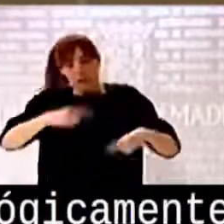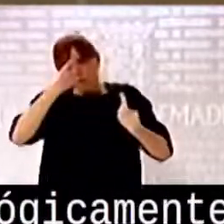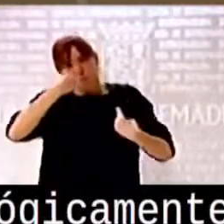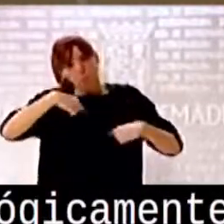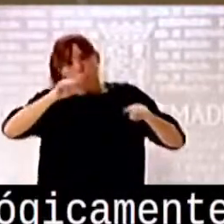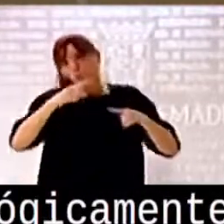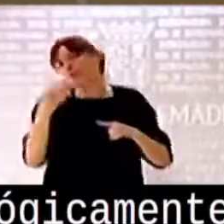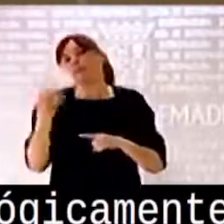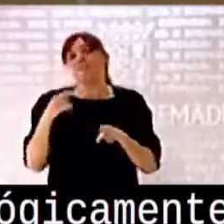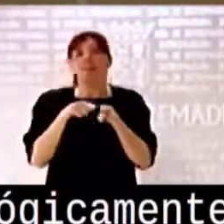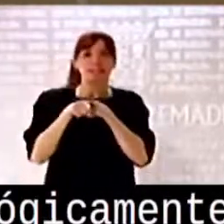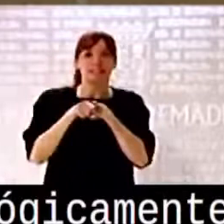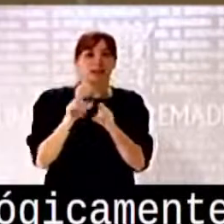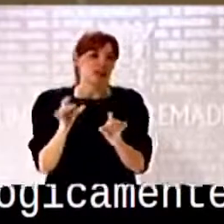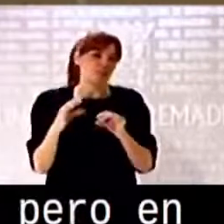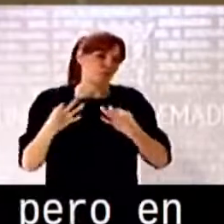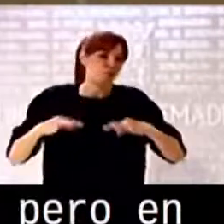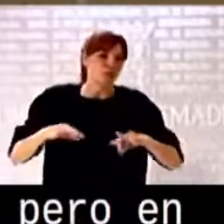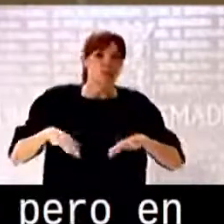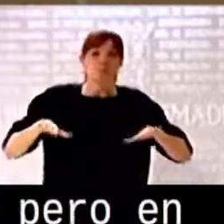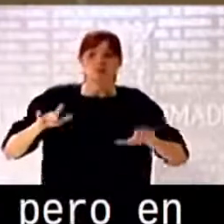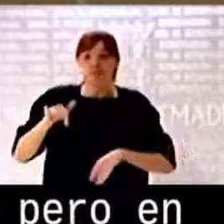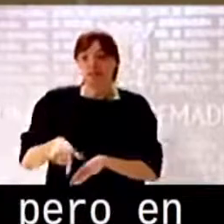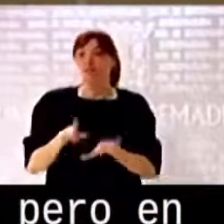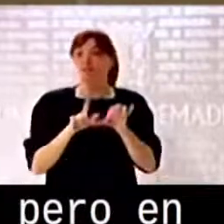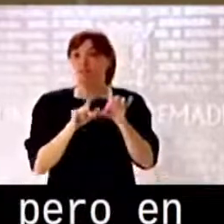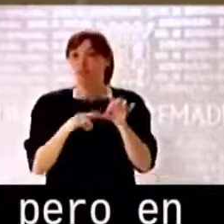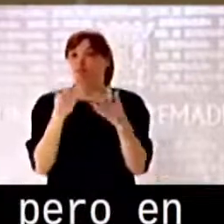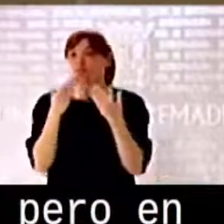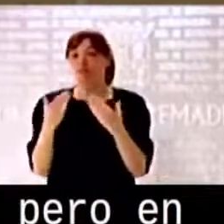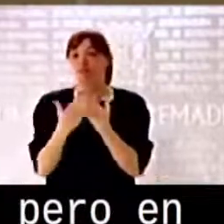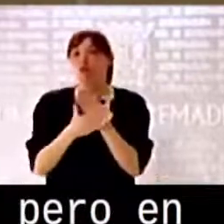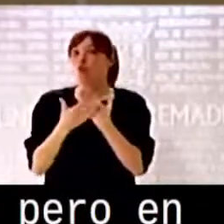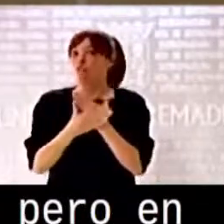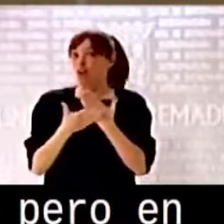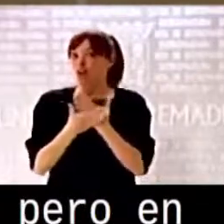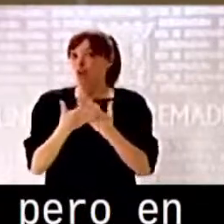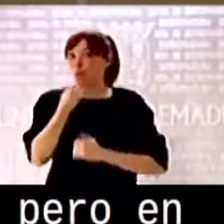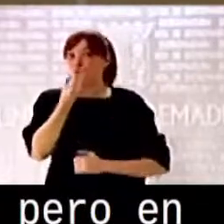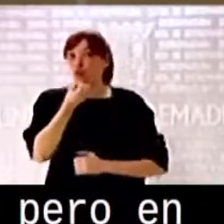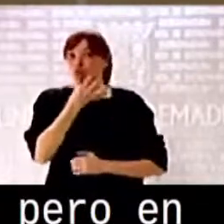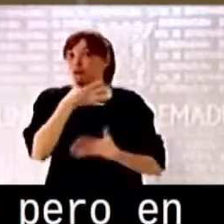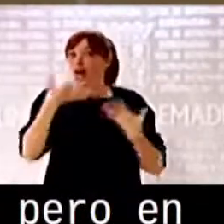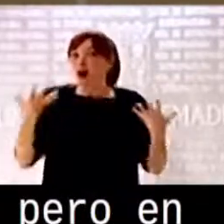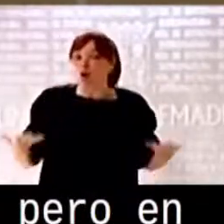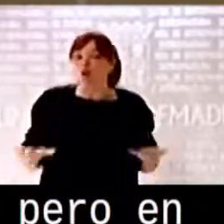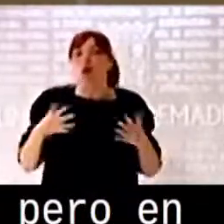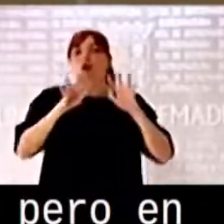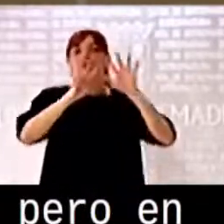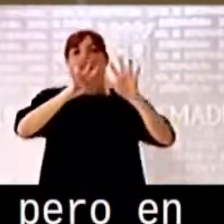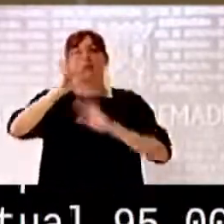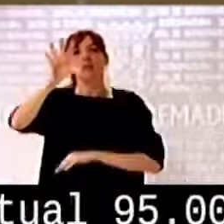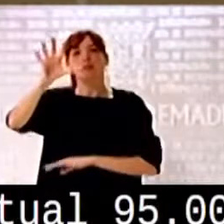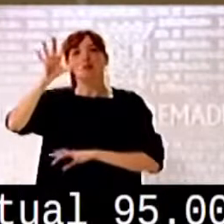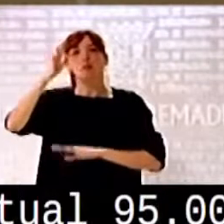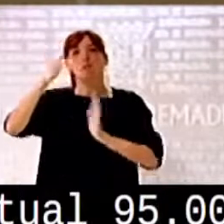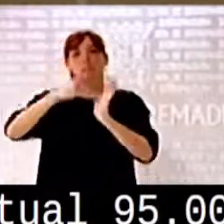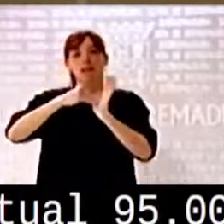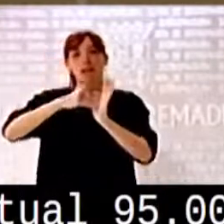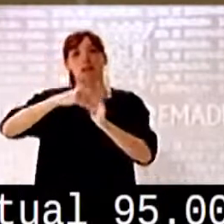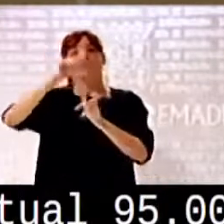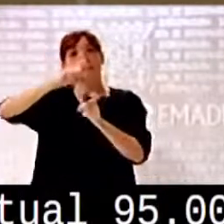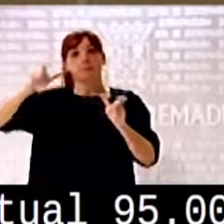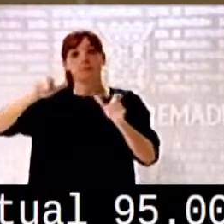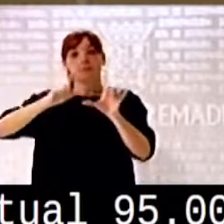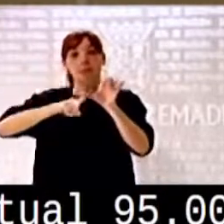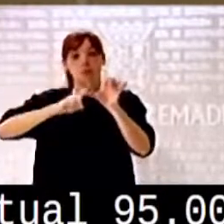que hacer ruido. Pero en esta región, gracias al Gobierno actual, 95.000 extremeños se